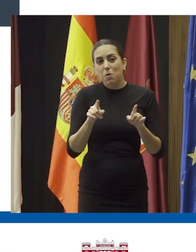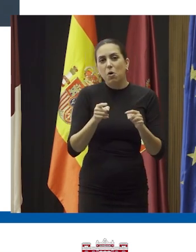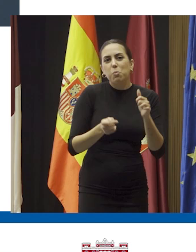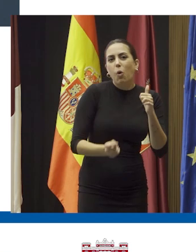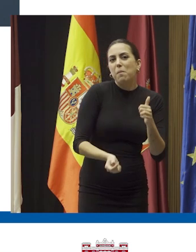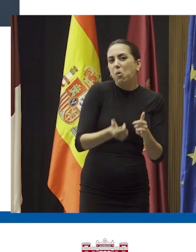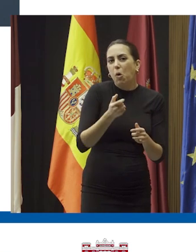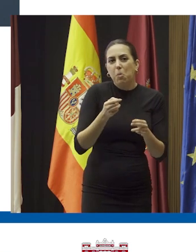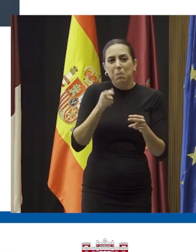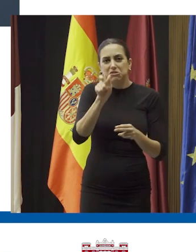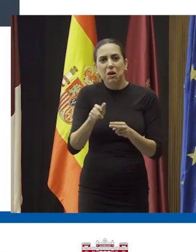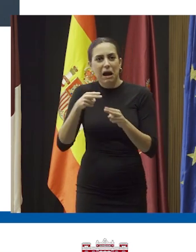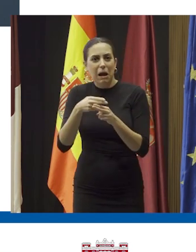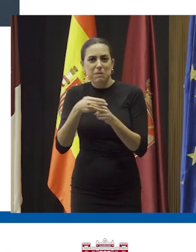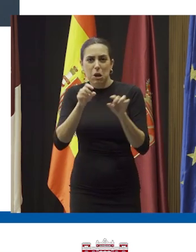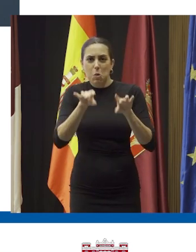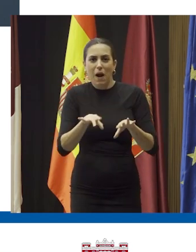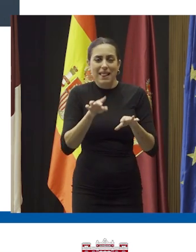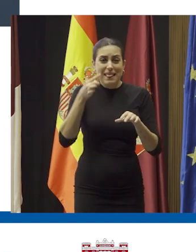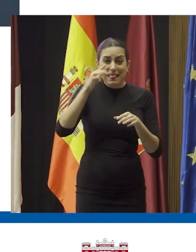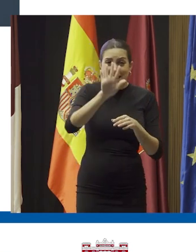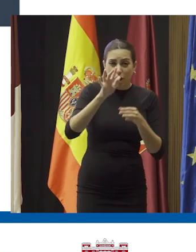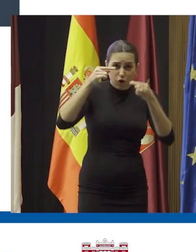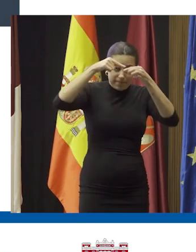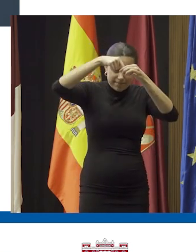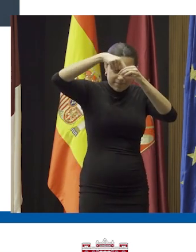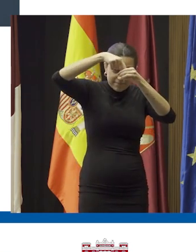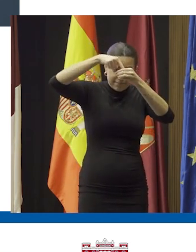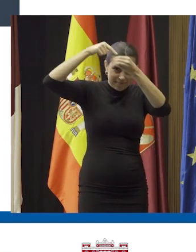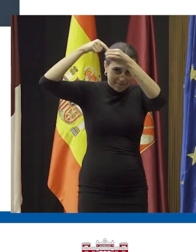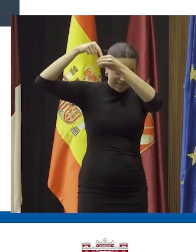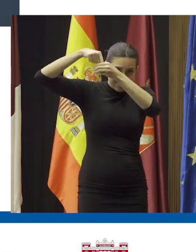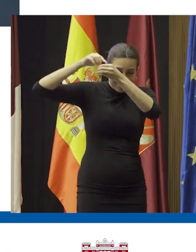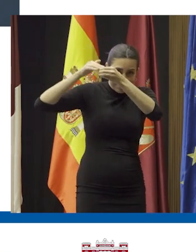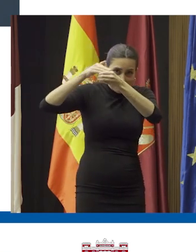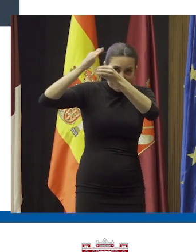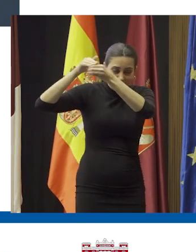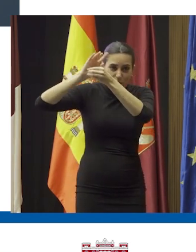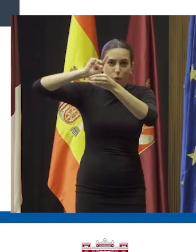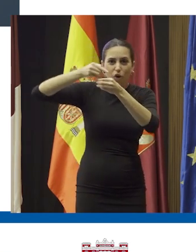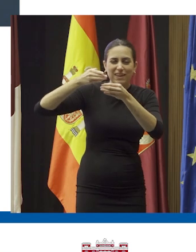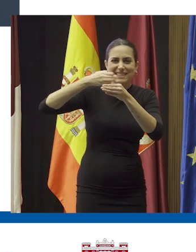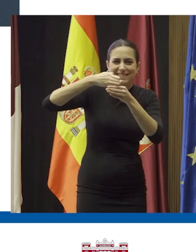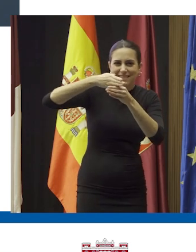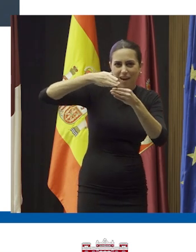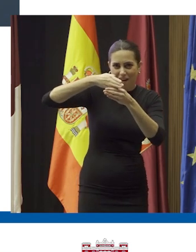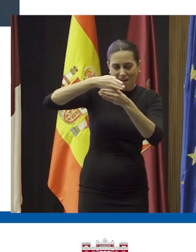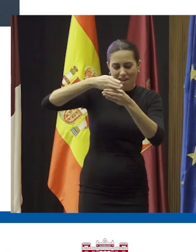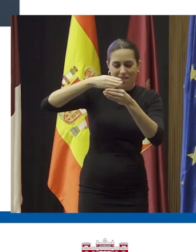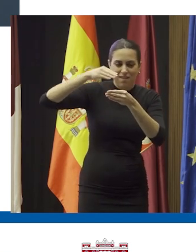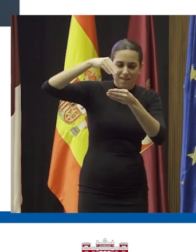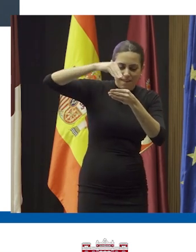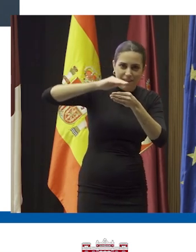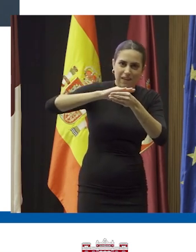carpinteros, haciendo 4 o 5 orificios, y entre los 4 o 5 orificios, una pequeña sierra que levanta el fragmento